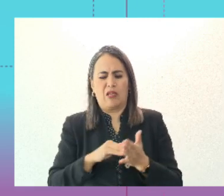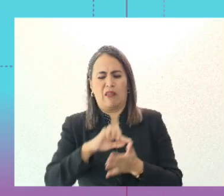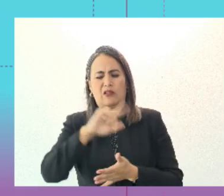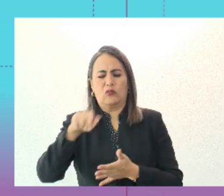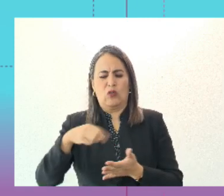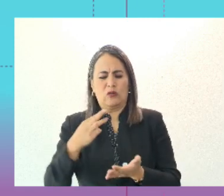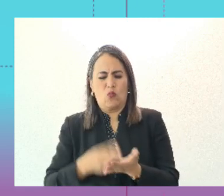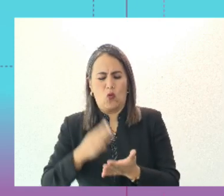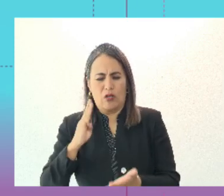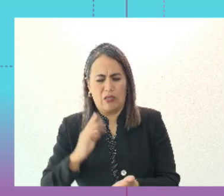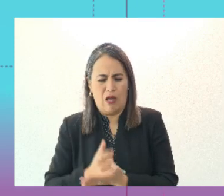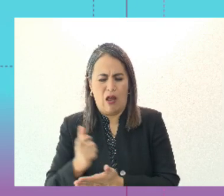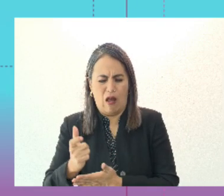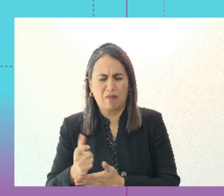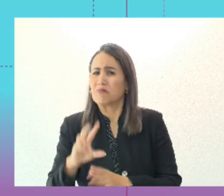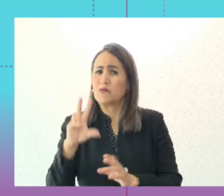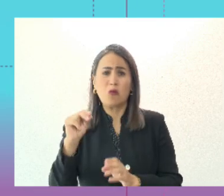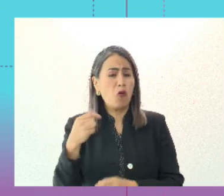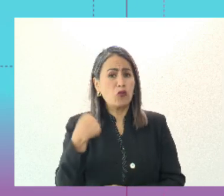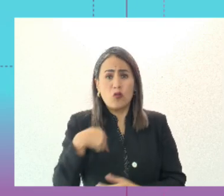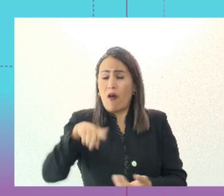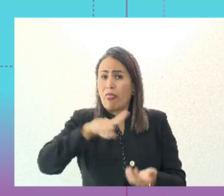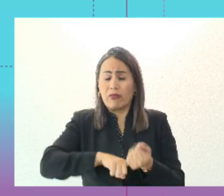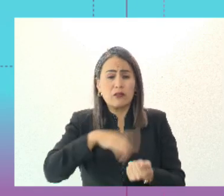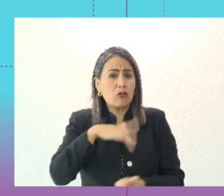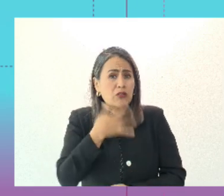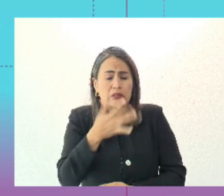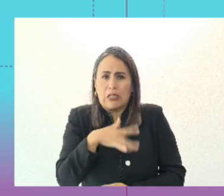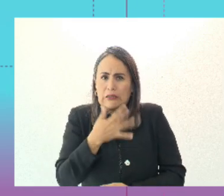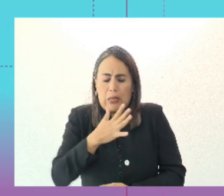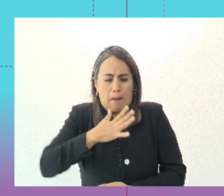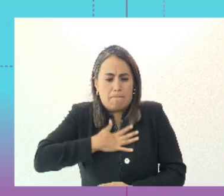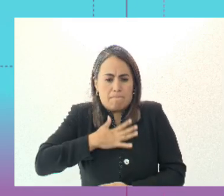Y es aquí en donde entramos en un tema